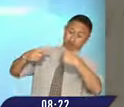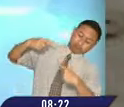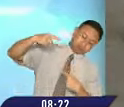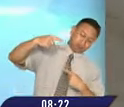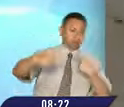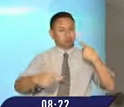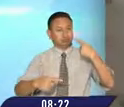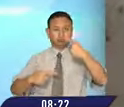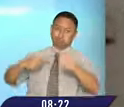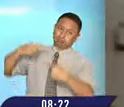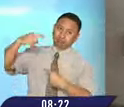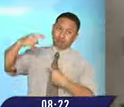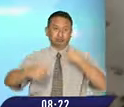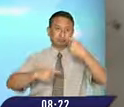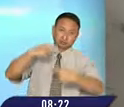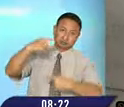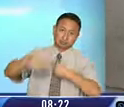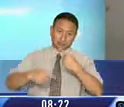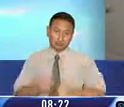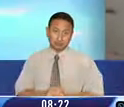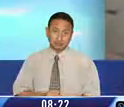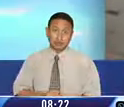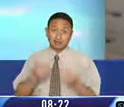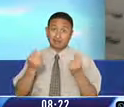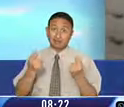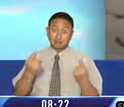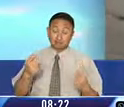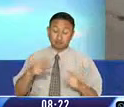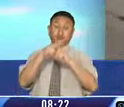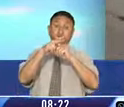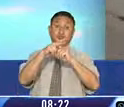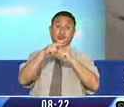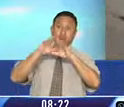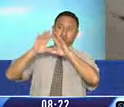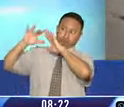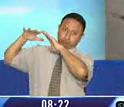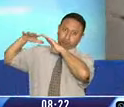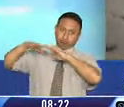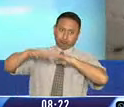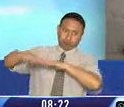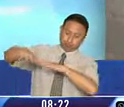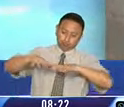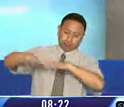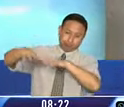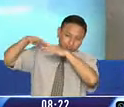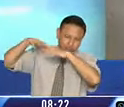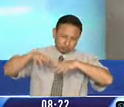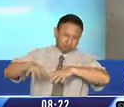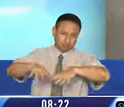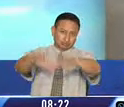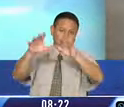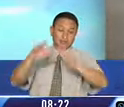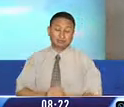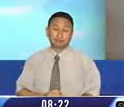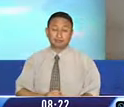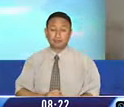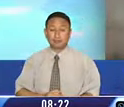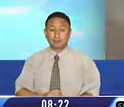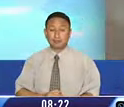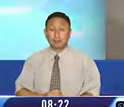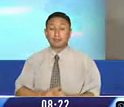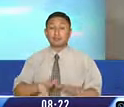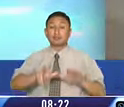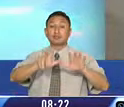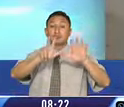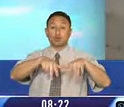que no se lo lleve la correntada. Y de repente gran cantidad de agua, cual olas bajando por La Gasca. Han pasado 8 meses